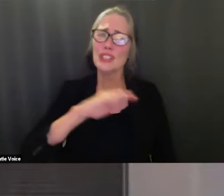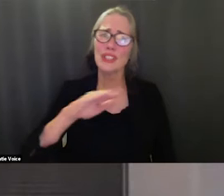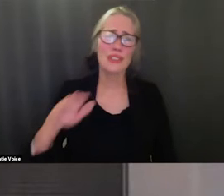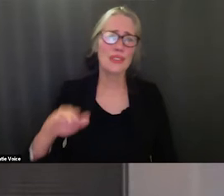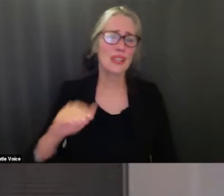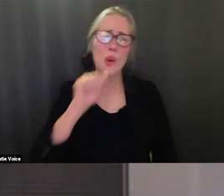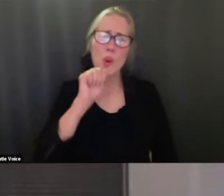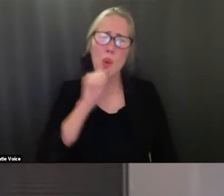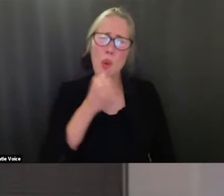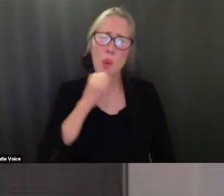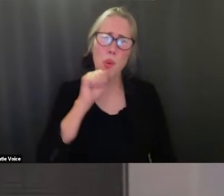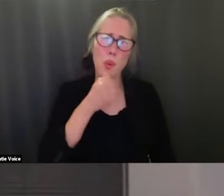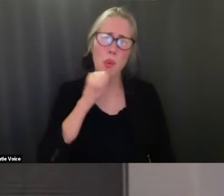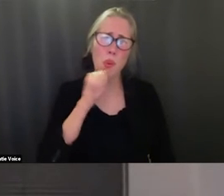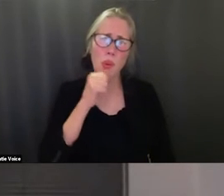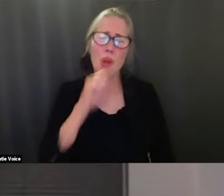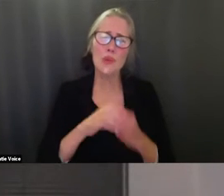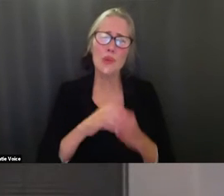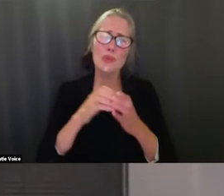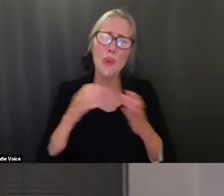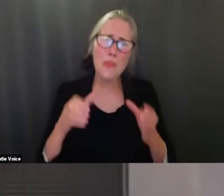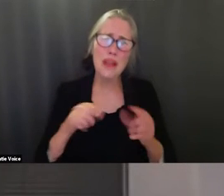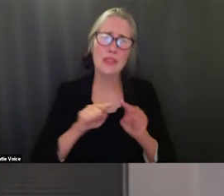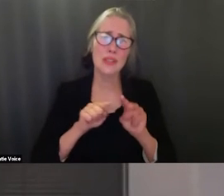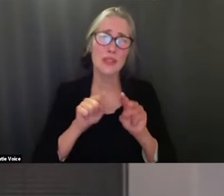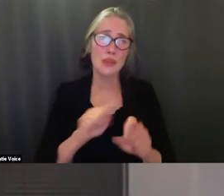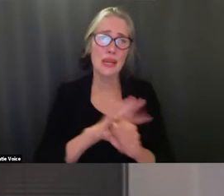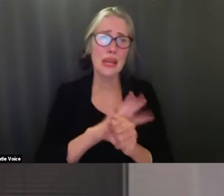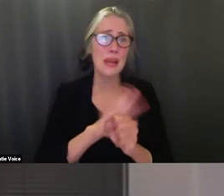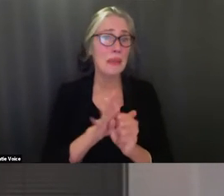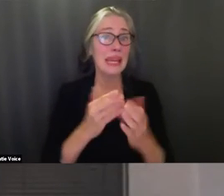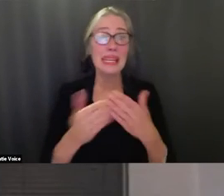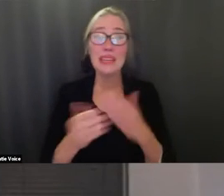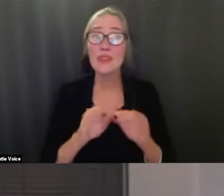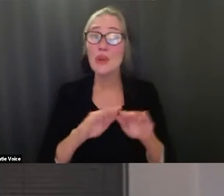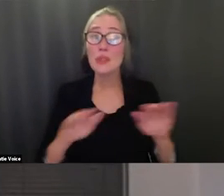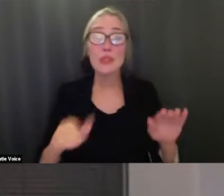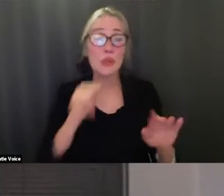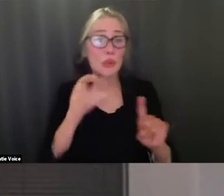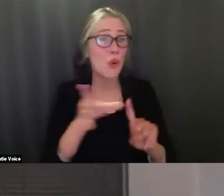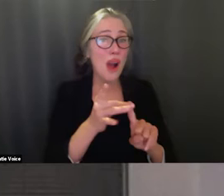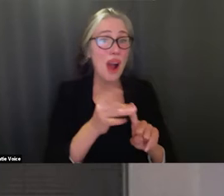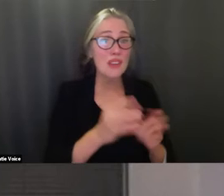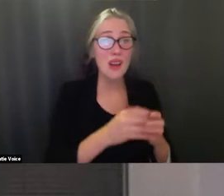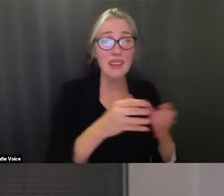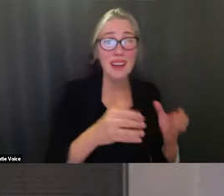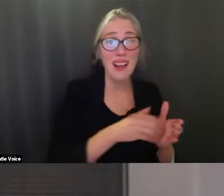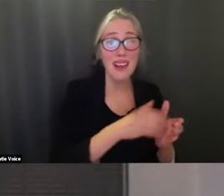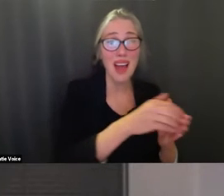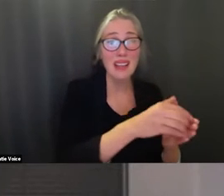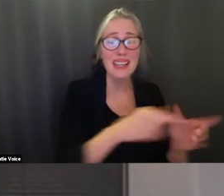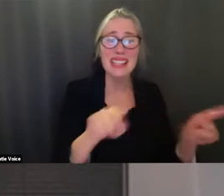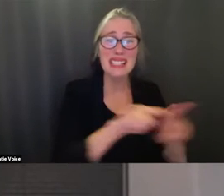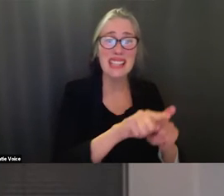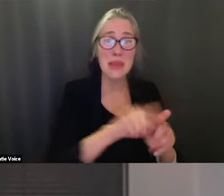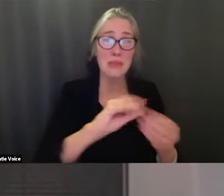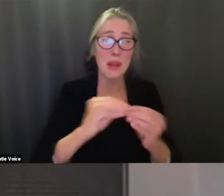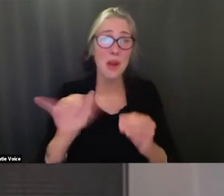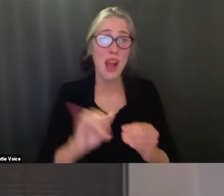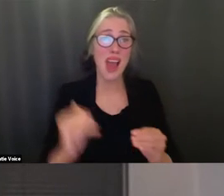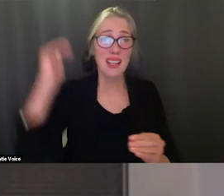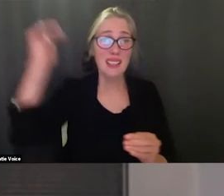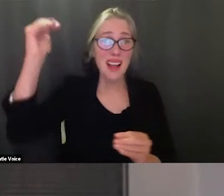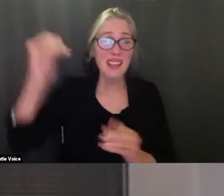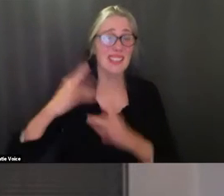han cargado con esto durante la pandemia, a pesar de que no contagian la enfermedad al mismo índice